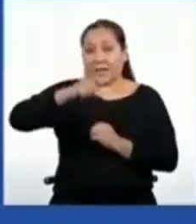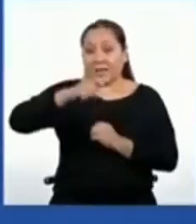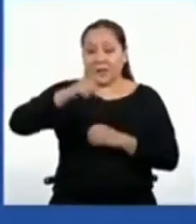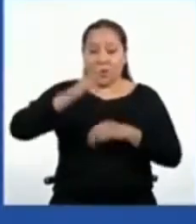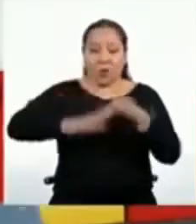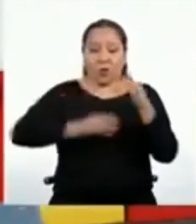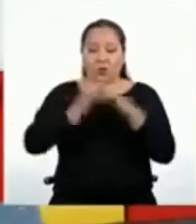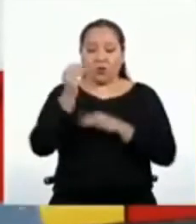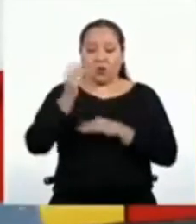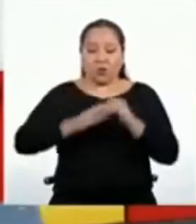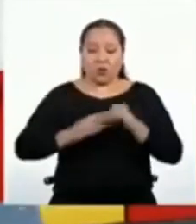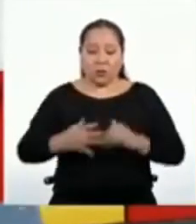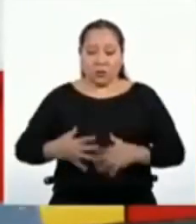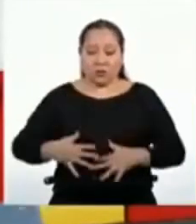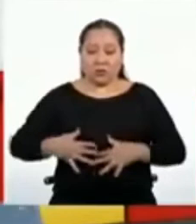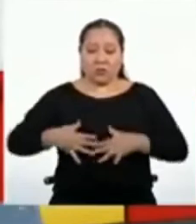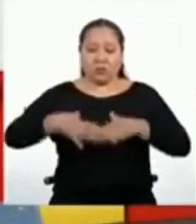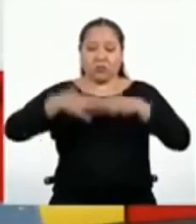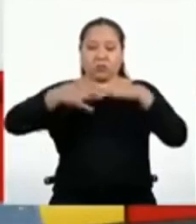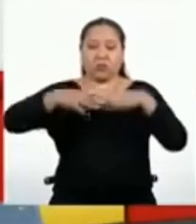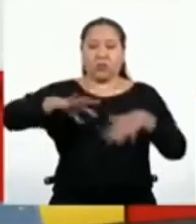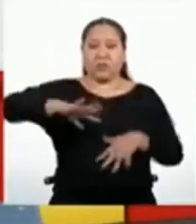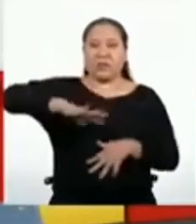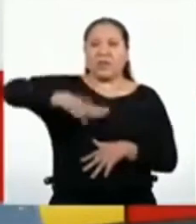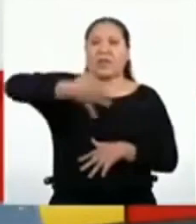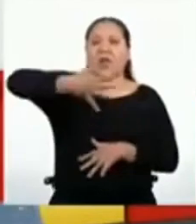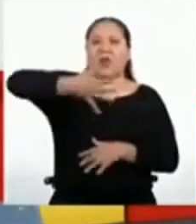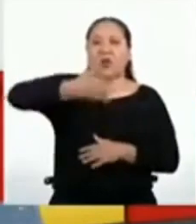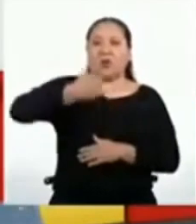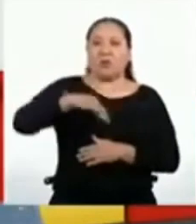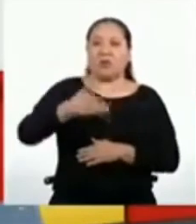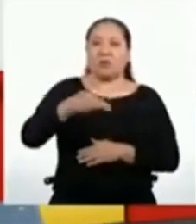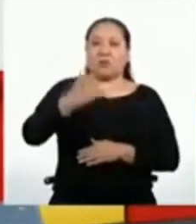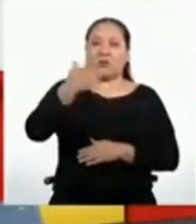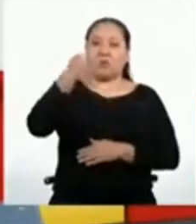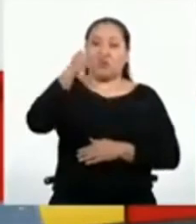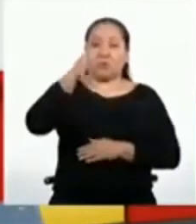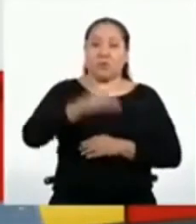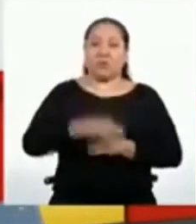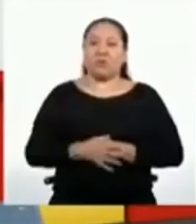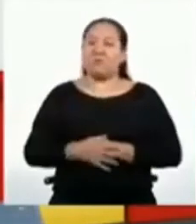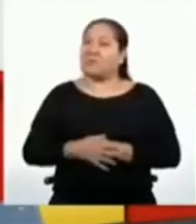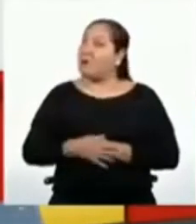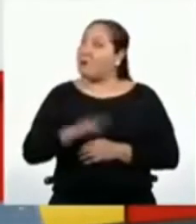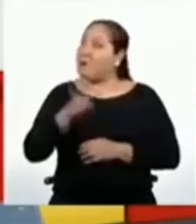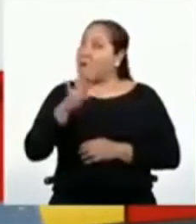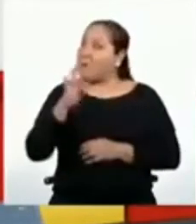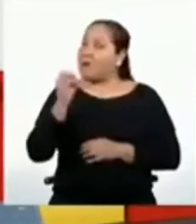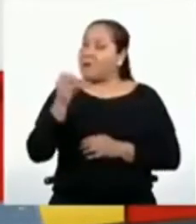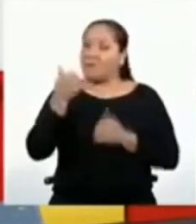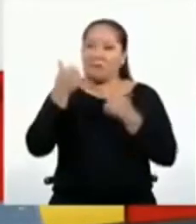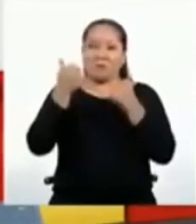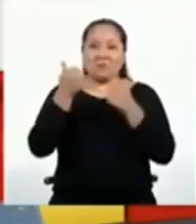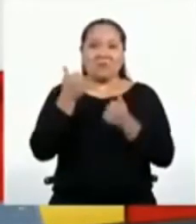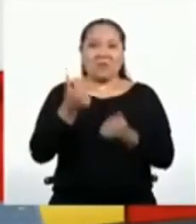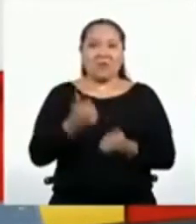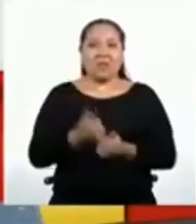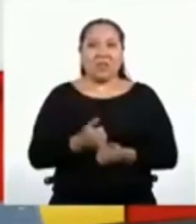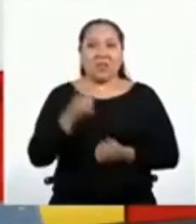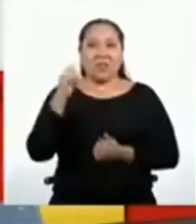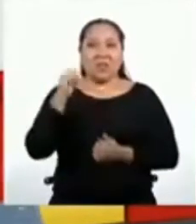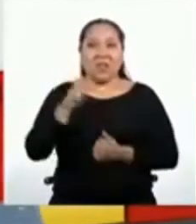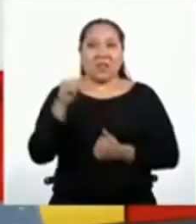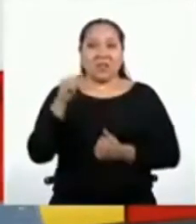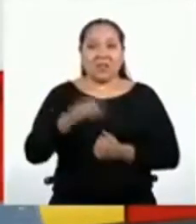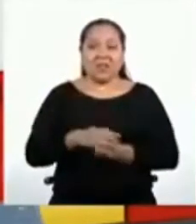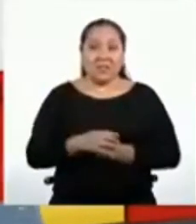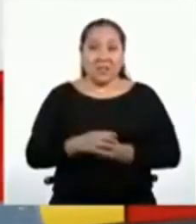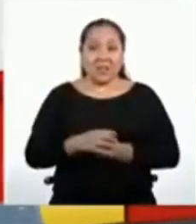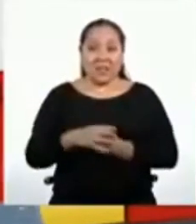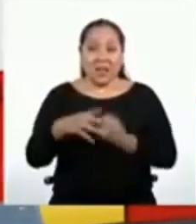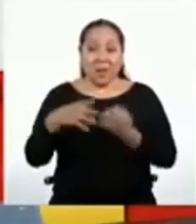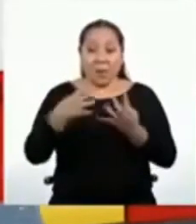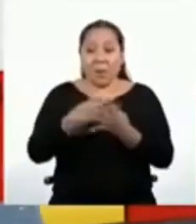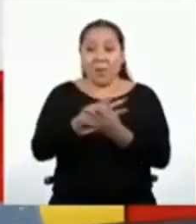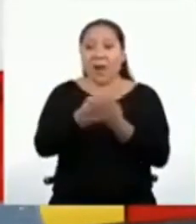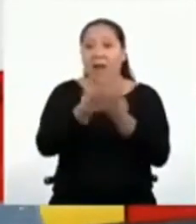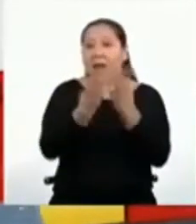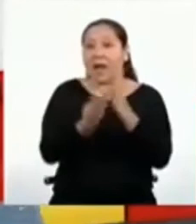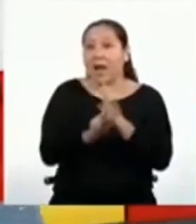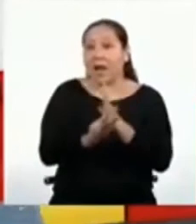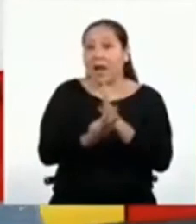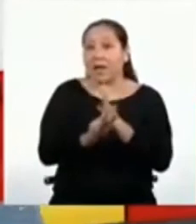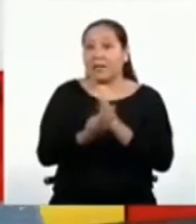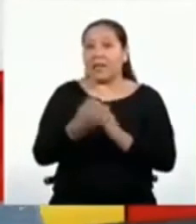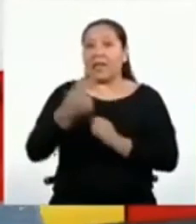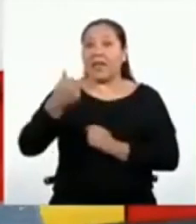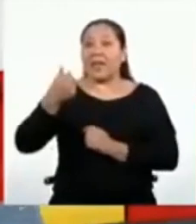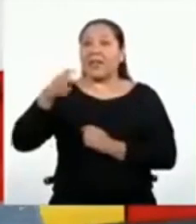5 pisos. 40 naipes, está muy bien. Justo, las barajas suelen ser de